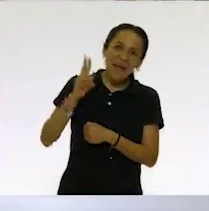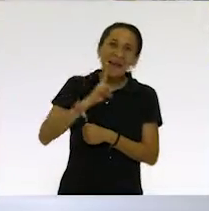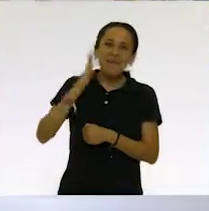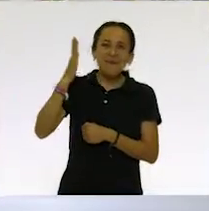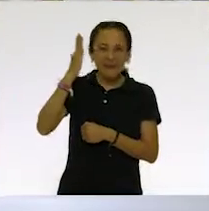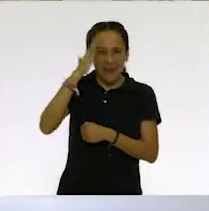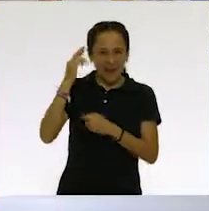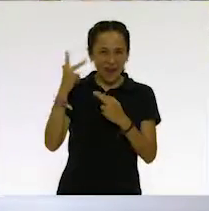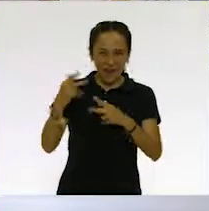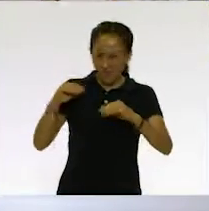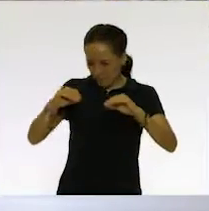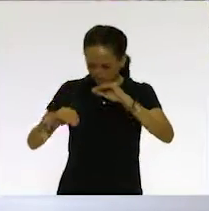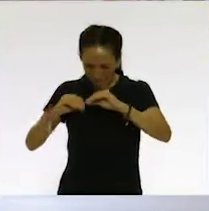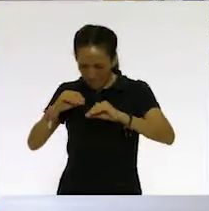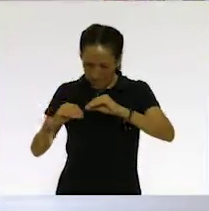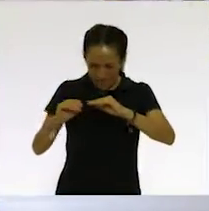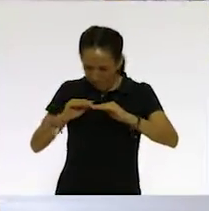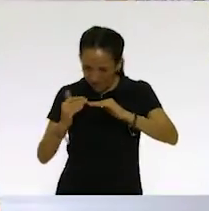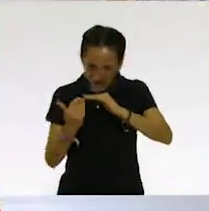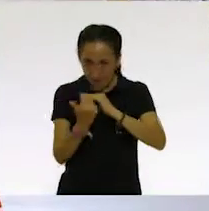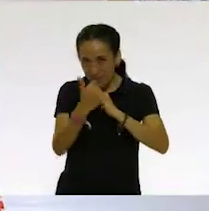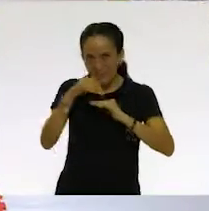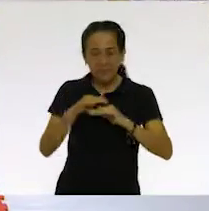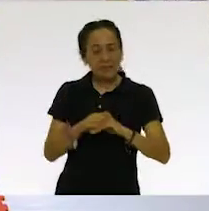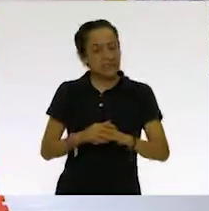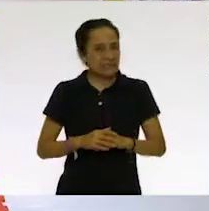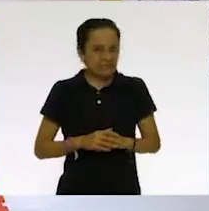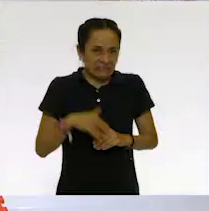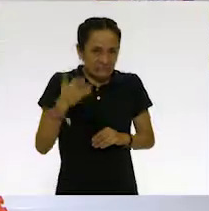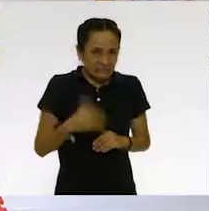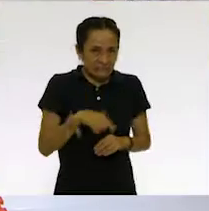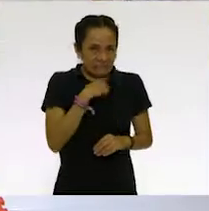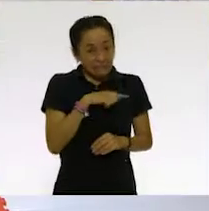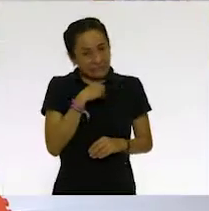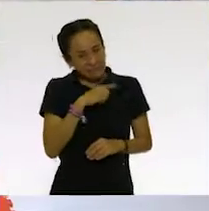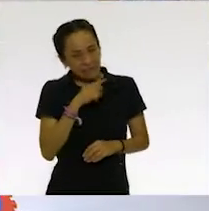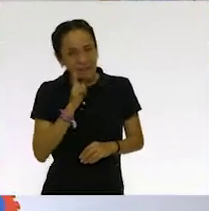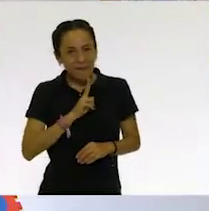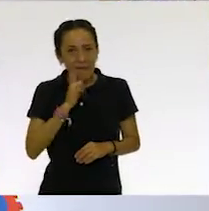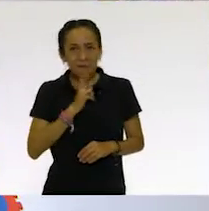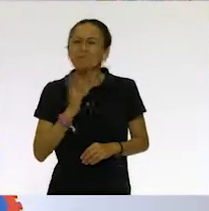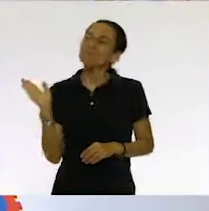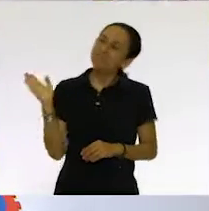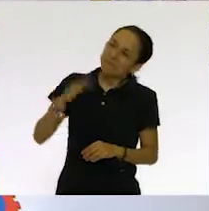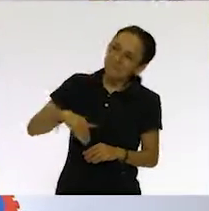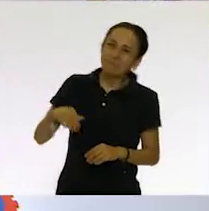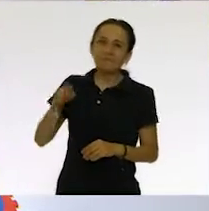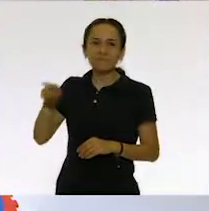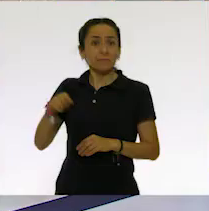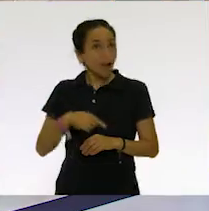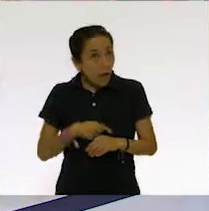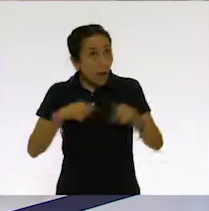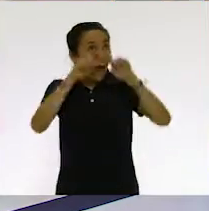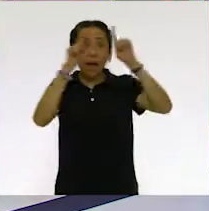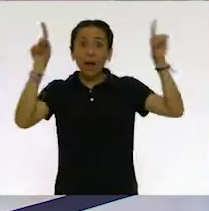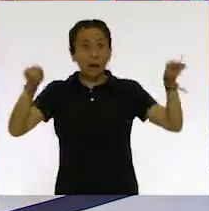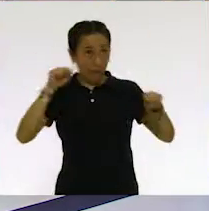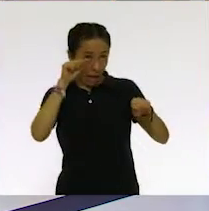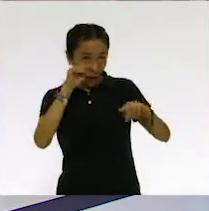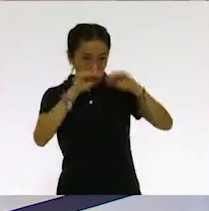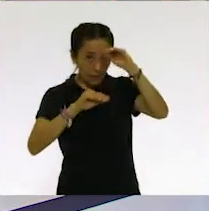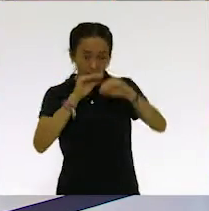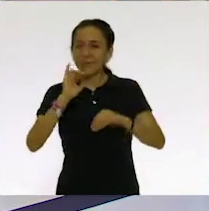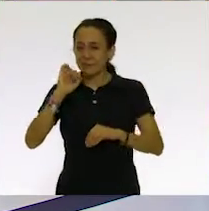problemas. Y vamos a ver, vamos a empezar. Ah, lo vamos a formar acá, claro, en el pizarrón, muy bien. Y te voy a pasar primero este